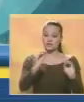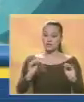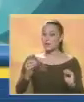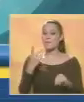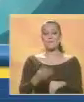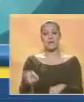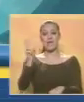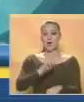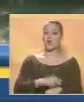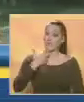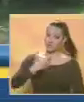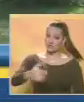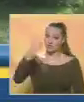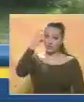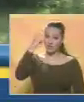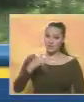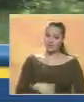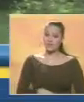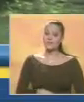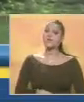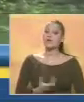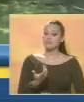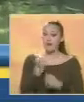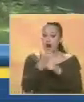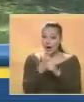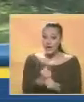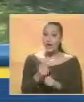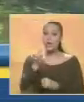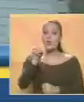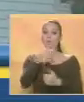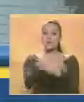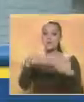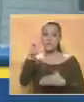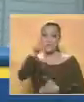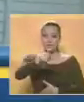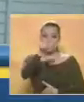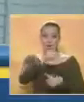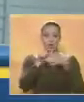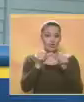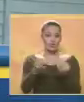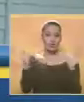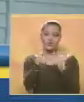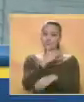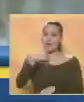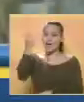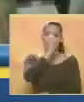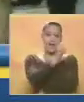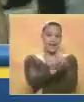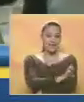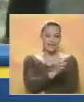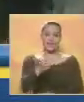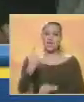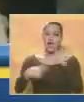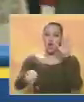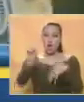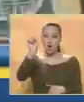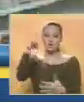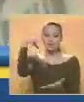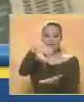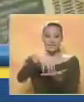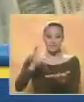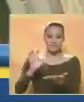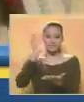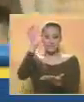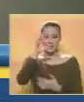empeorará en los próximos días mientras tanto más de un millón de personas continúan sin suministro eléctrico en 11 estados de ese